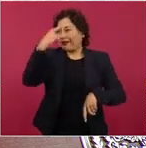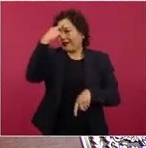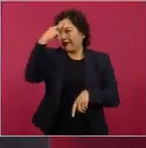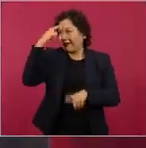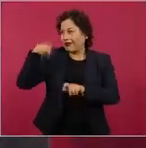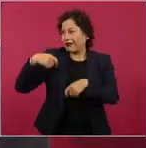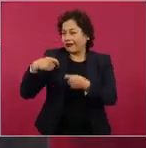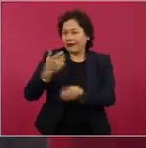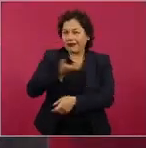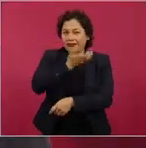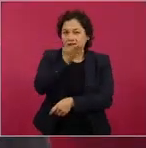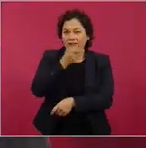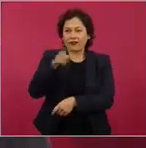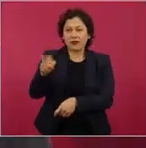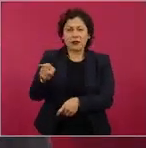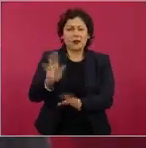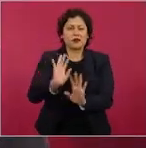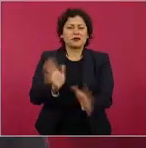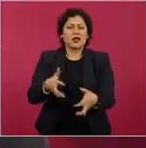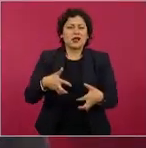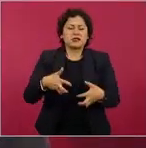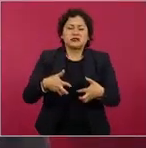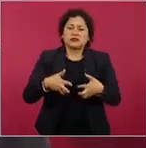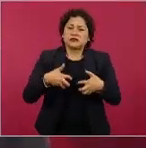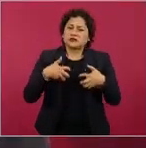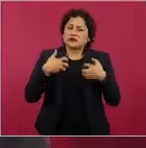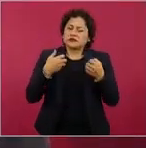Desesperados, o sea, enojadísimos.